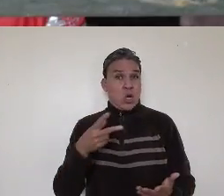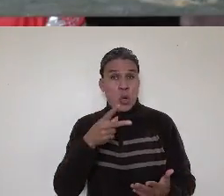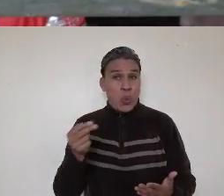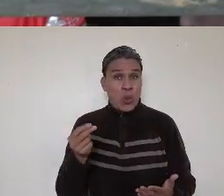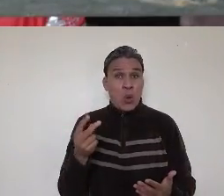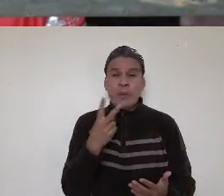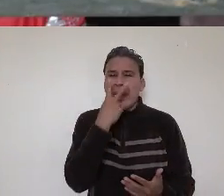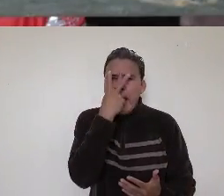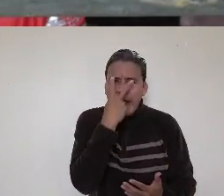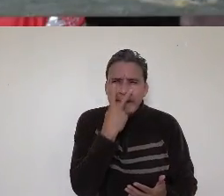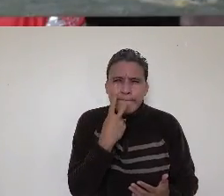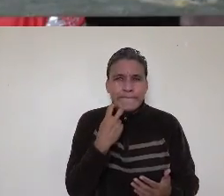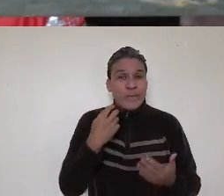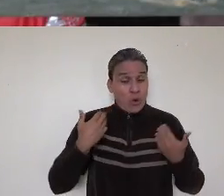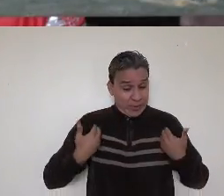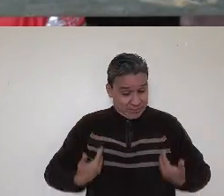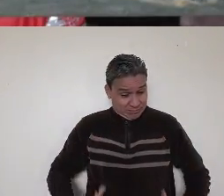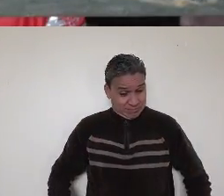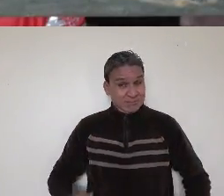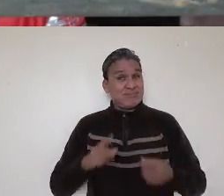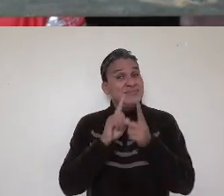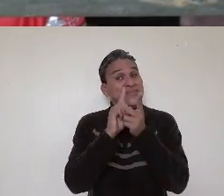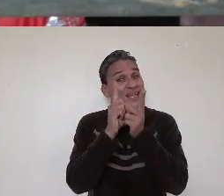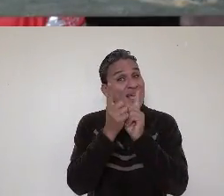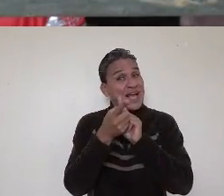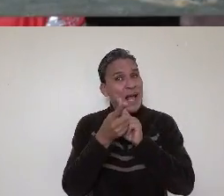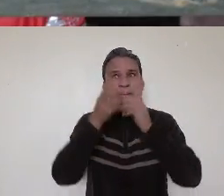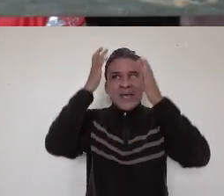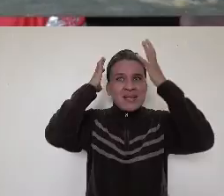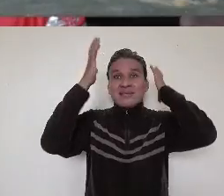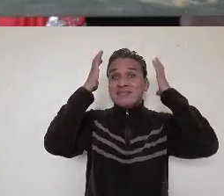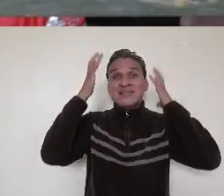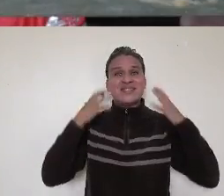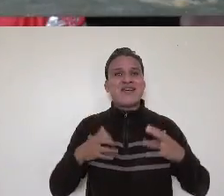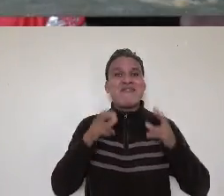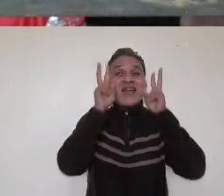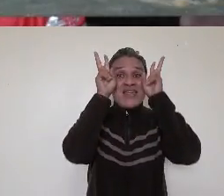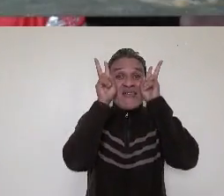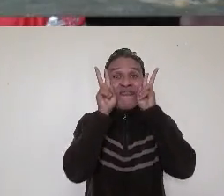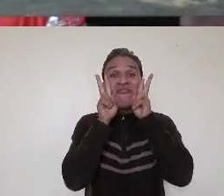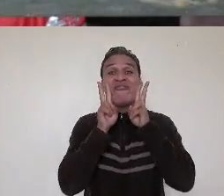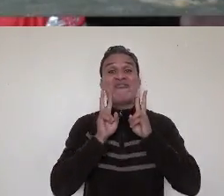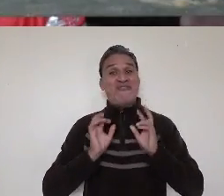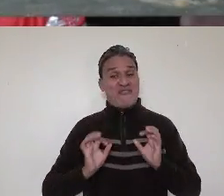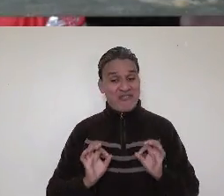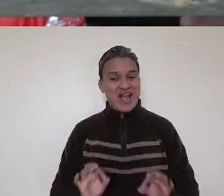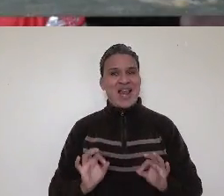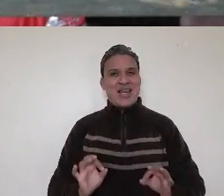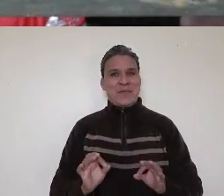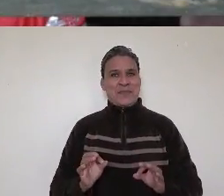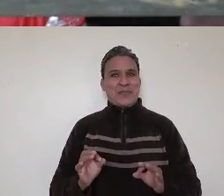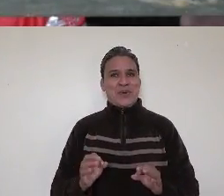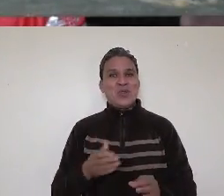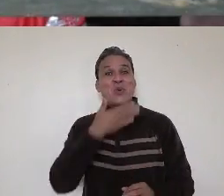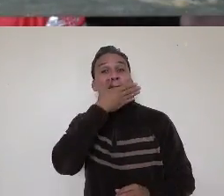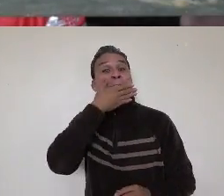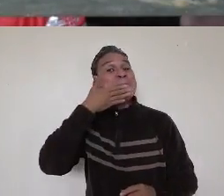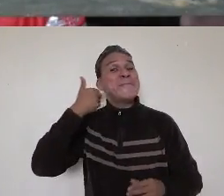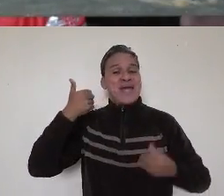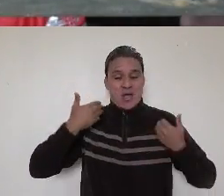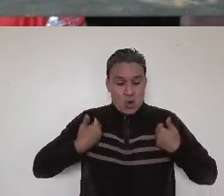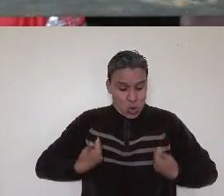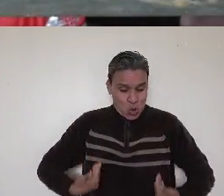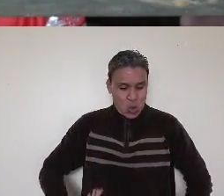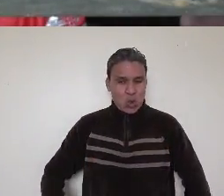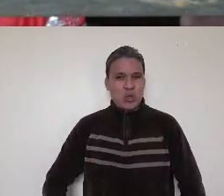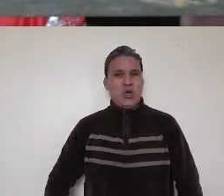El más pobre lo haría, porque por lo menos se saca su pinta, como decimos en venezolano.